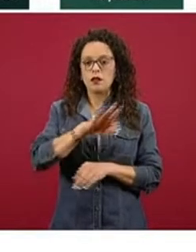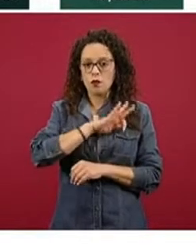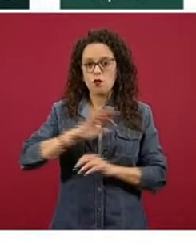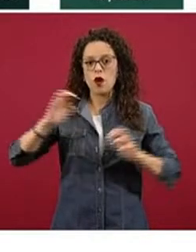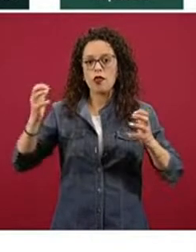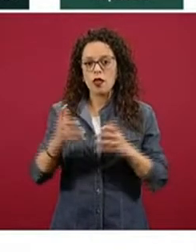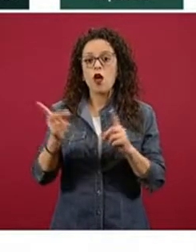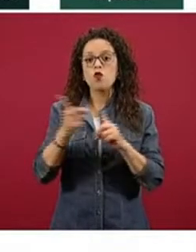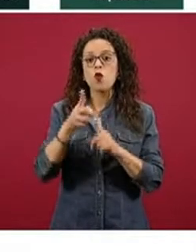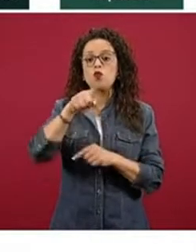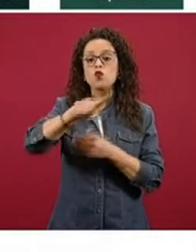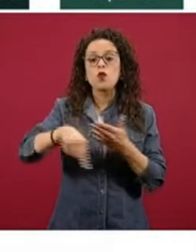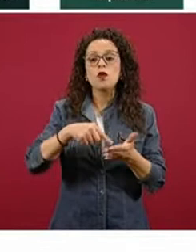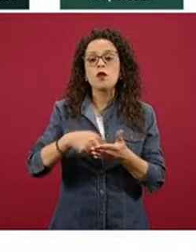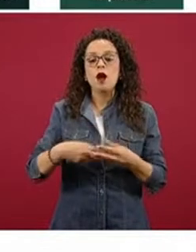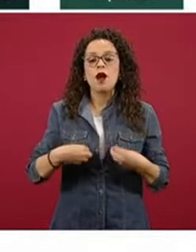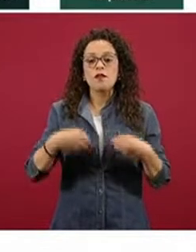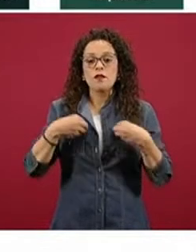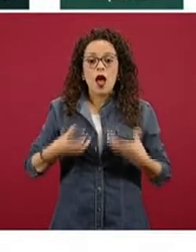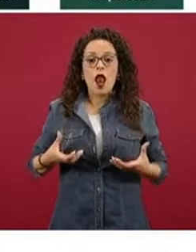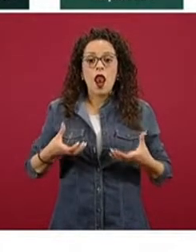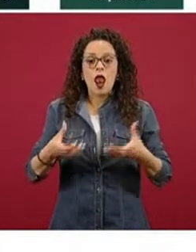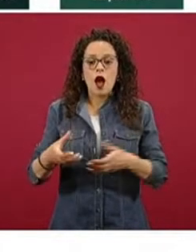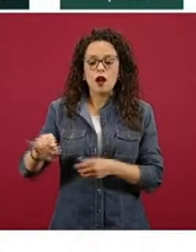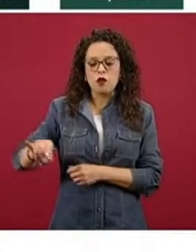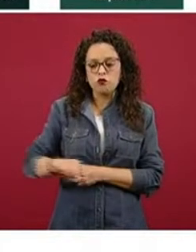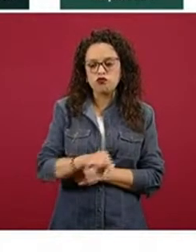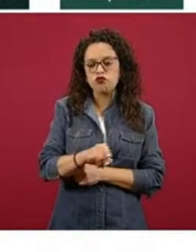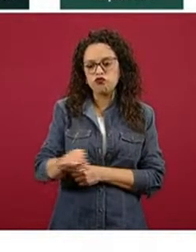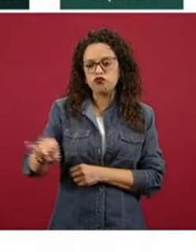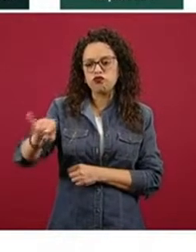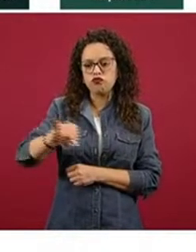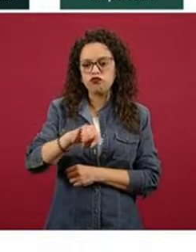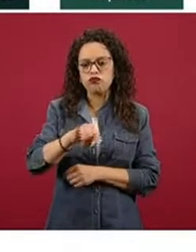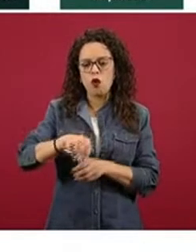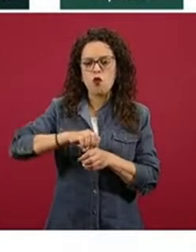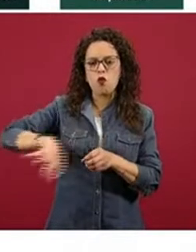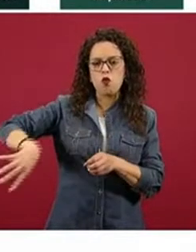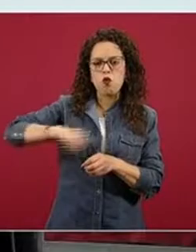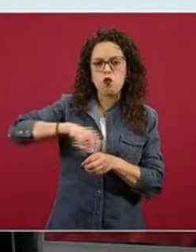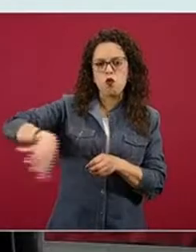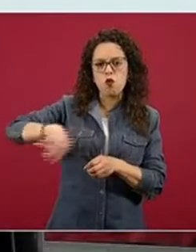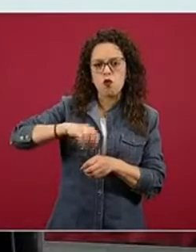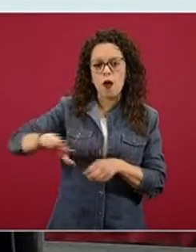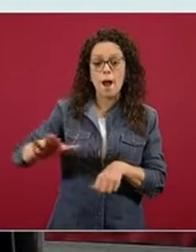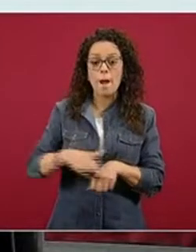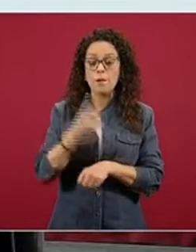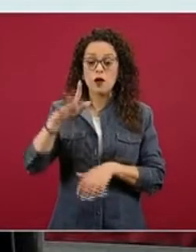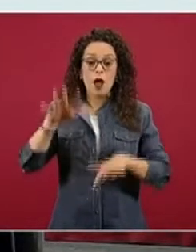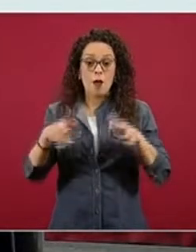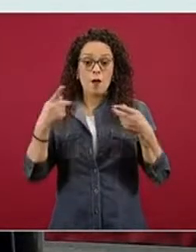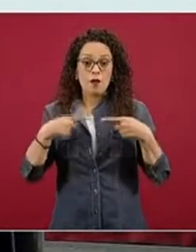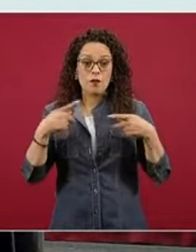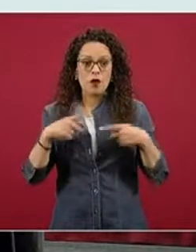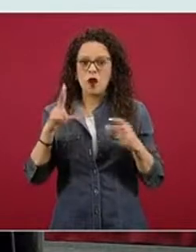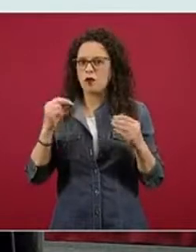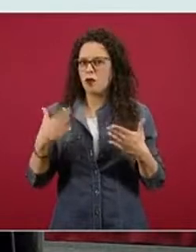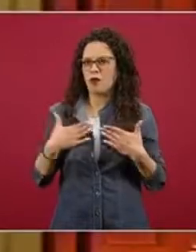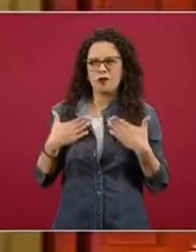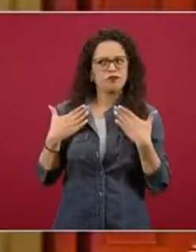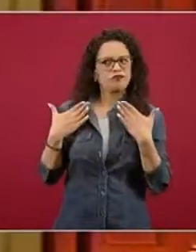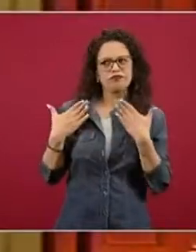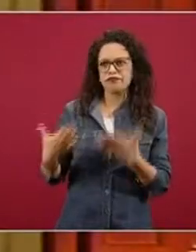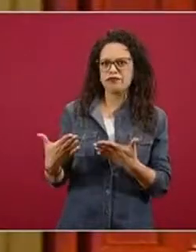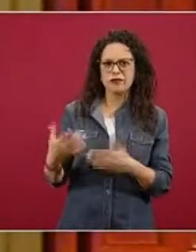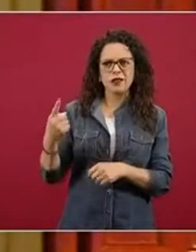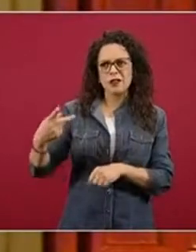sus colonias, porque algunas veces pues la gente está con un poco de desconfianza de qué es lo que está pasando, porque